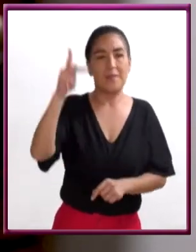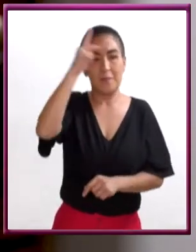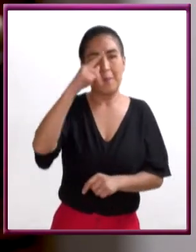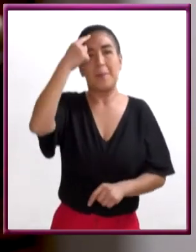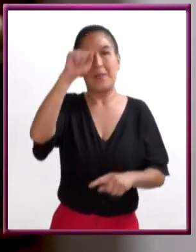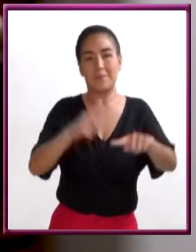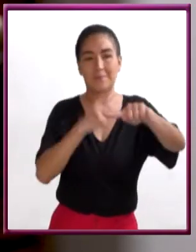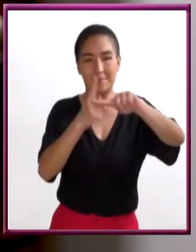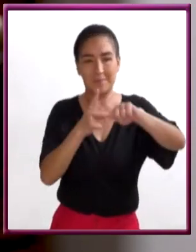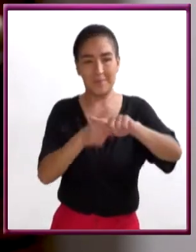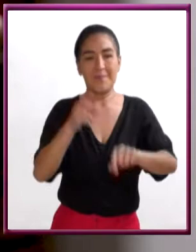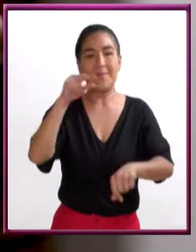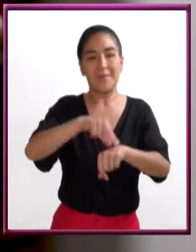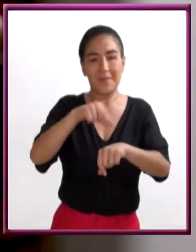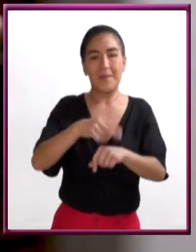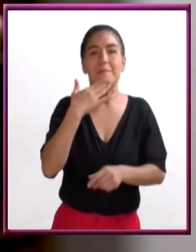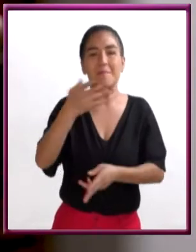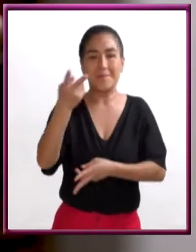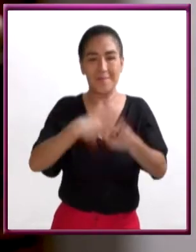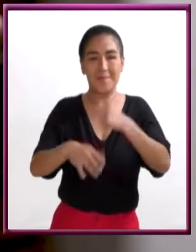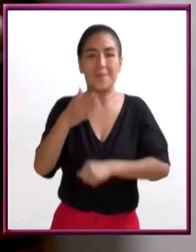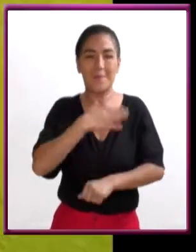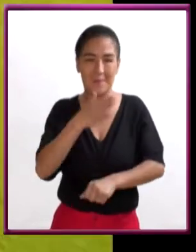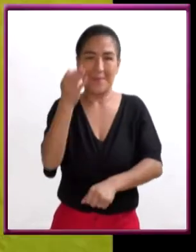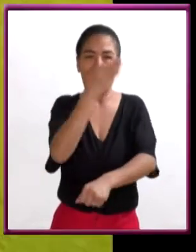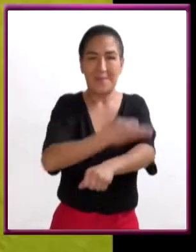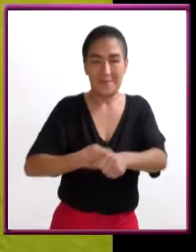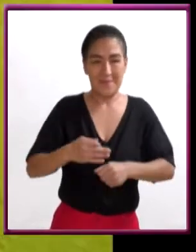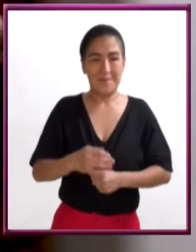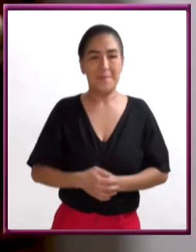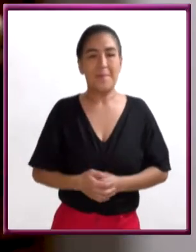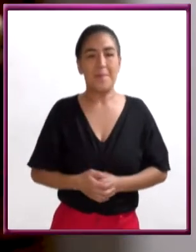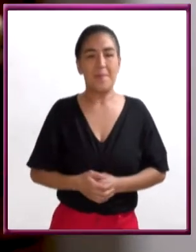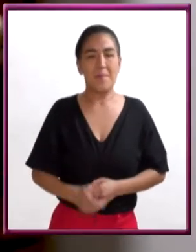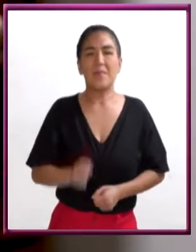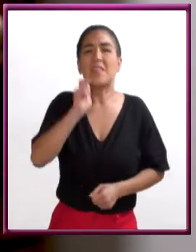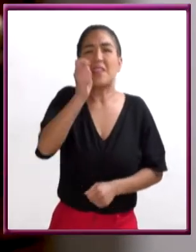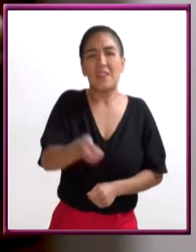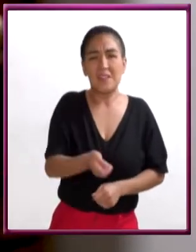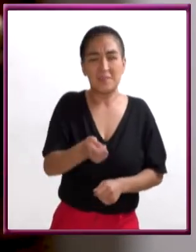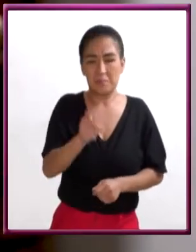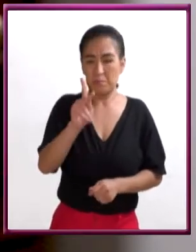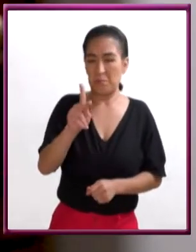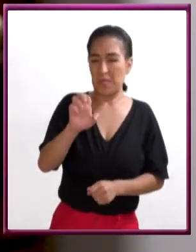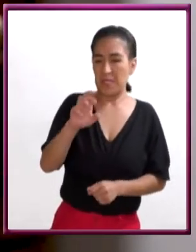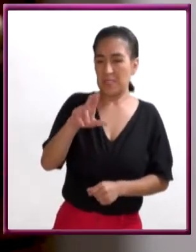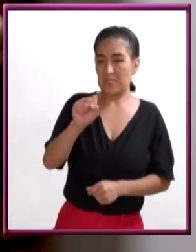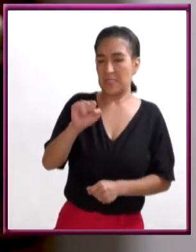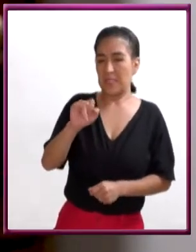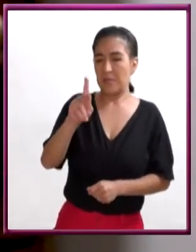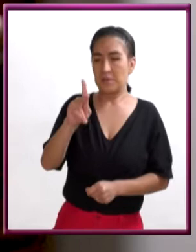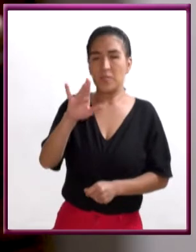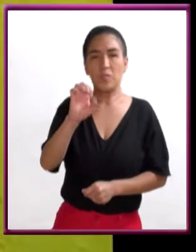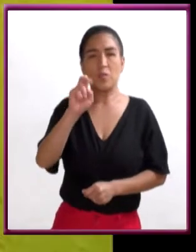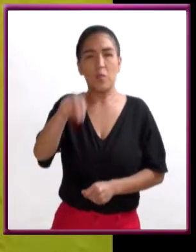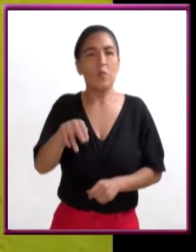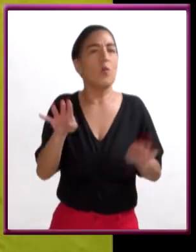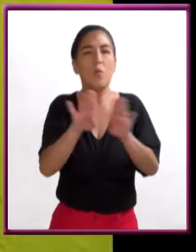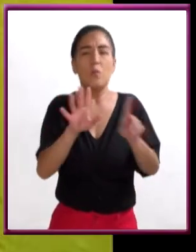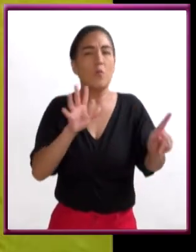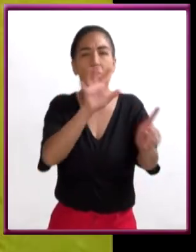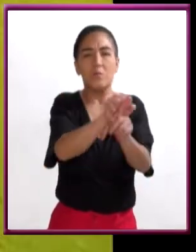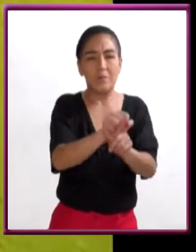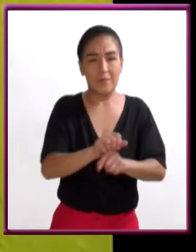la psicología positiva. Doctora, bienvenida. Buenas tardes. Doctora, ¿qué es la percepción y cómo la construimos? Ok,